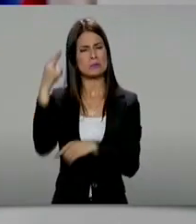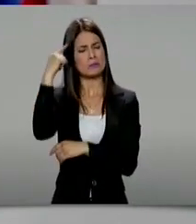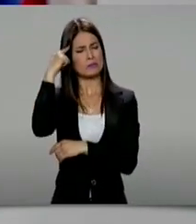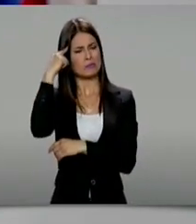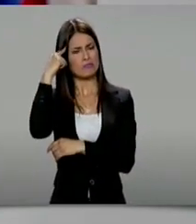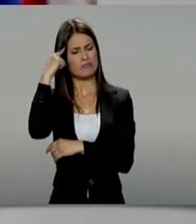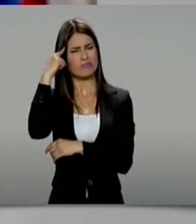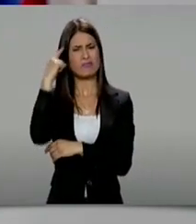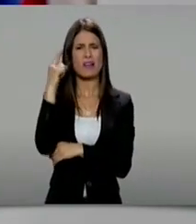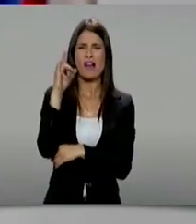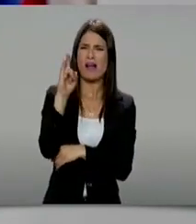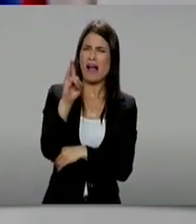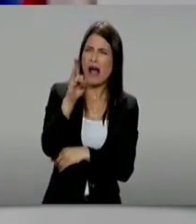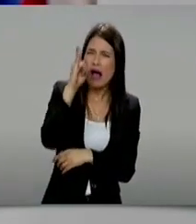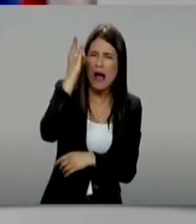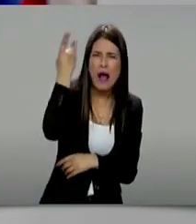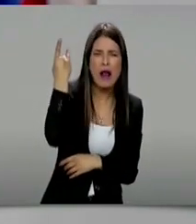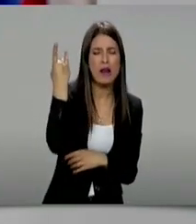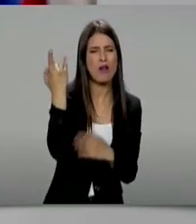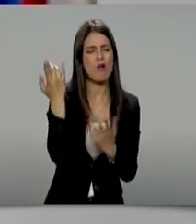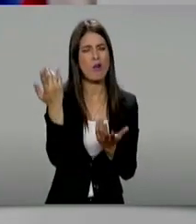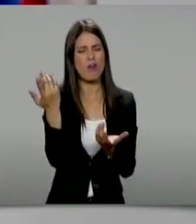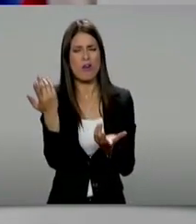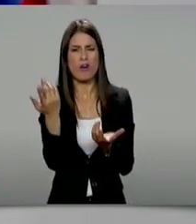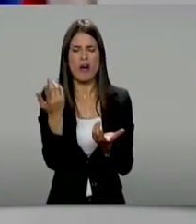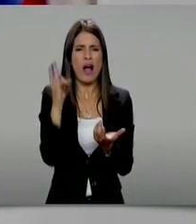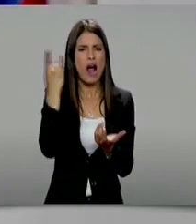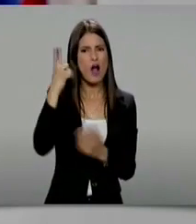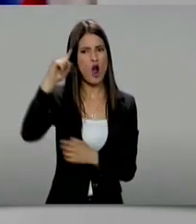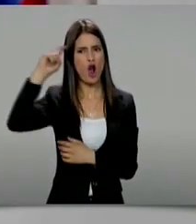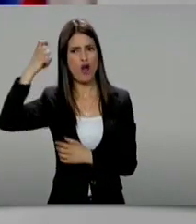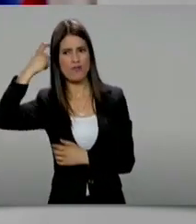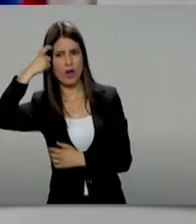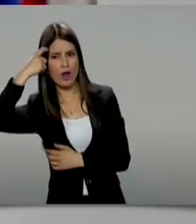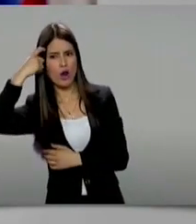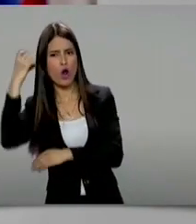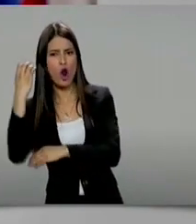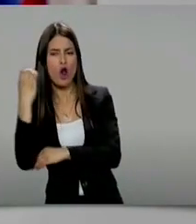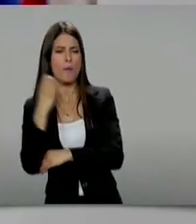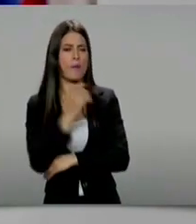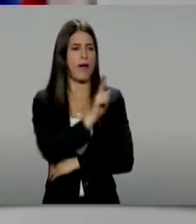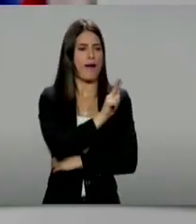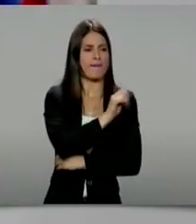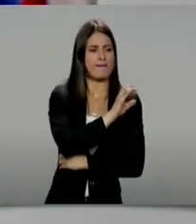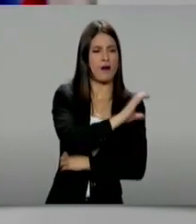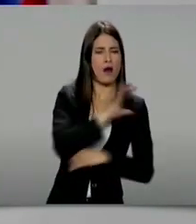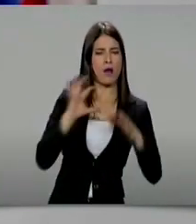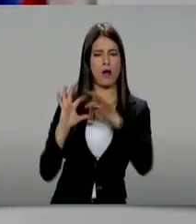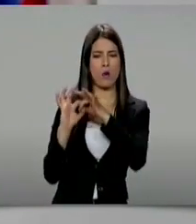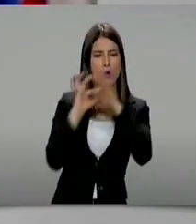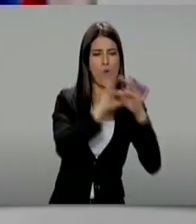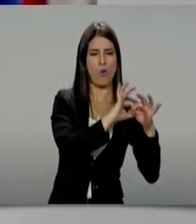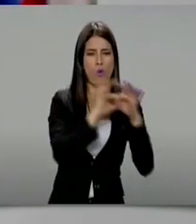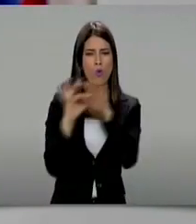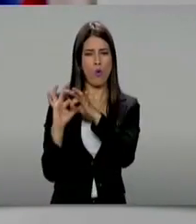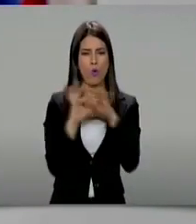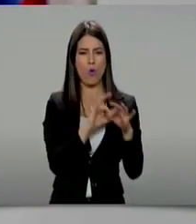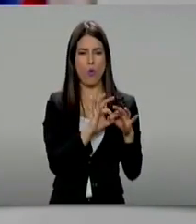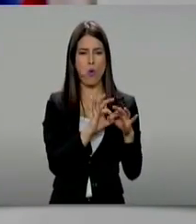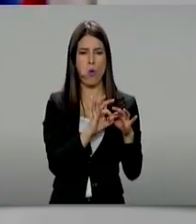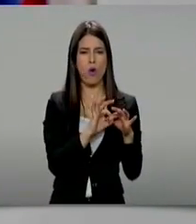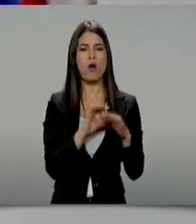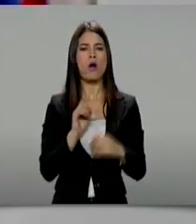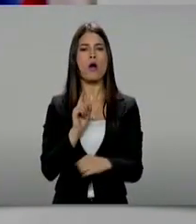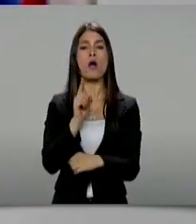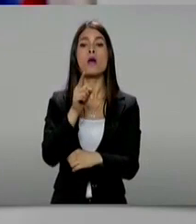espacio una especie de cogobierno con las Farc para la implementación ha quedado